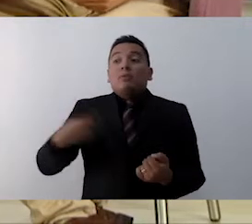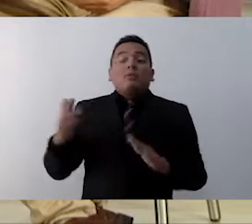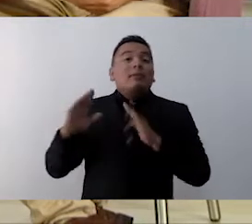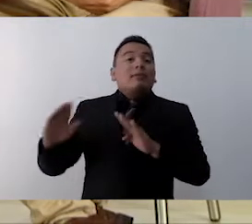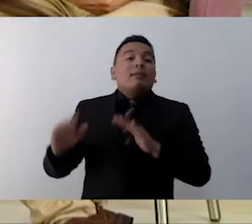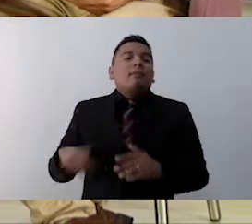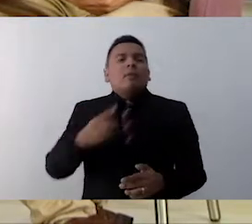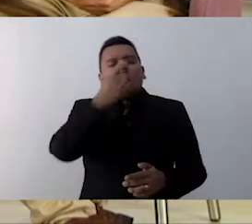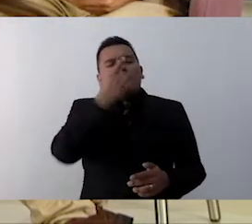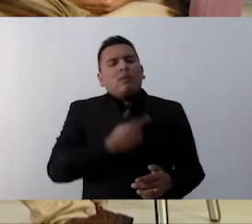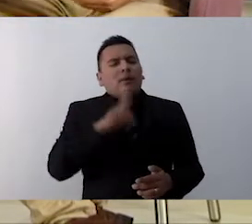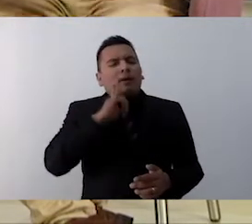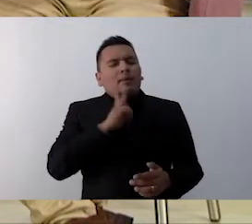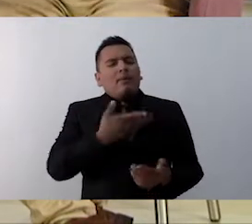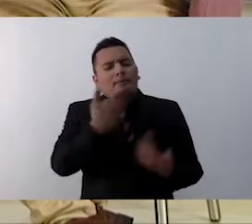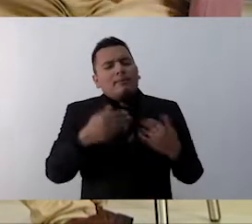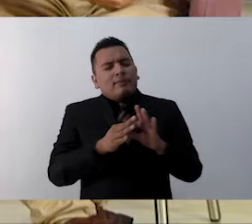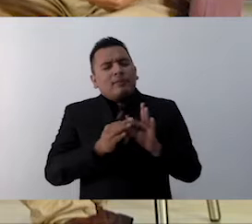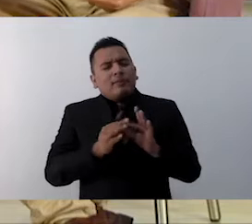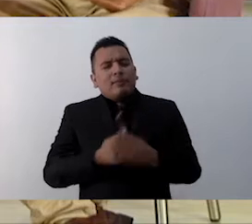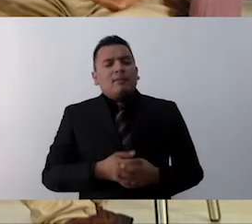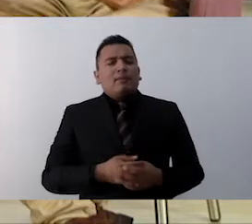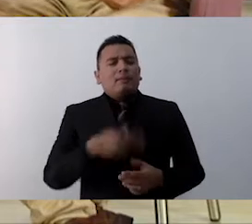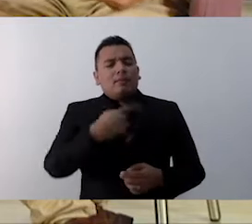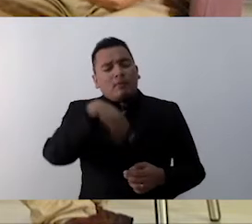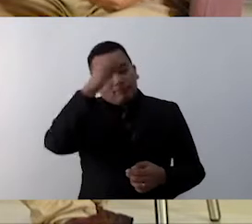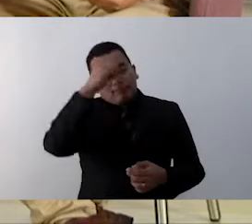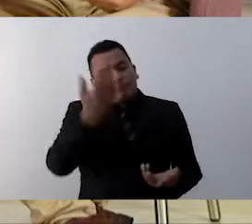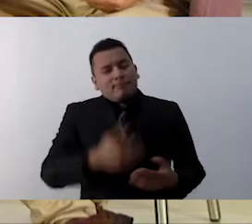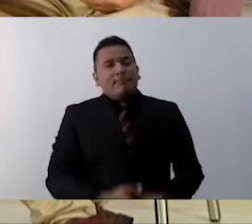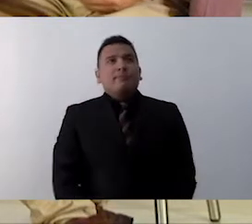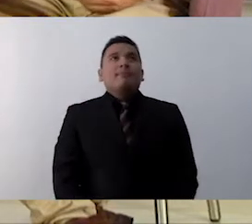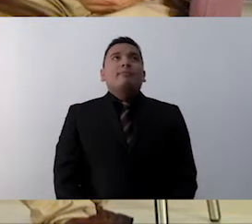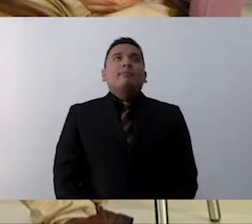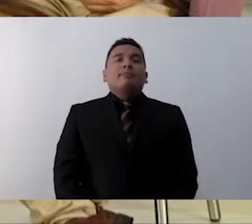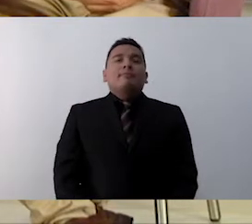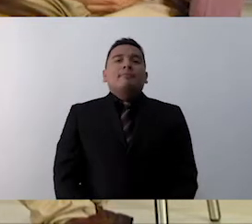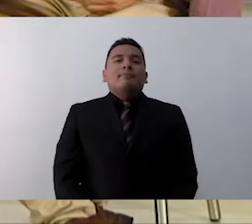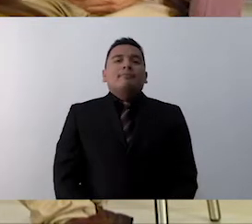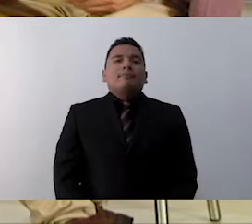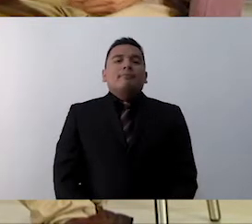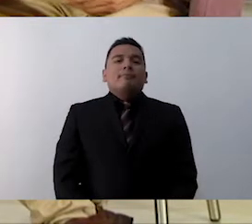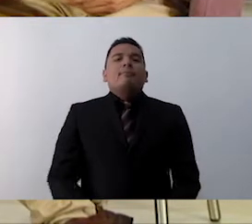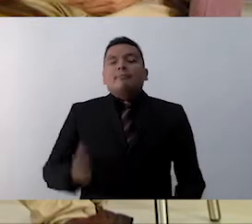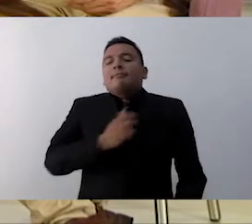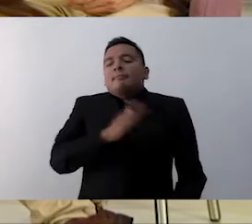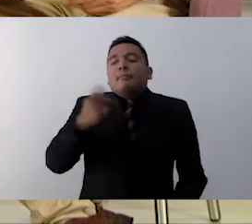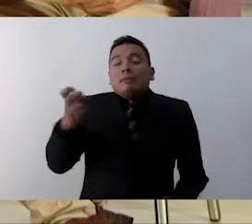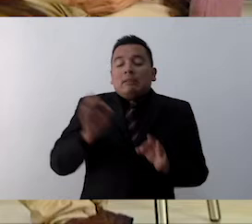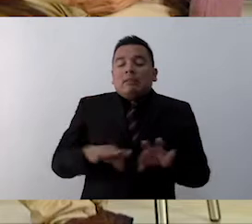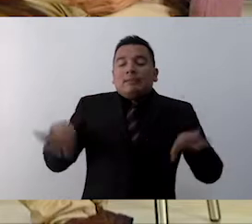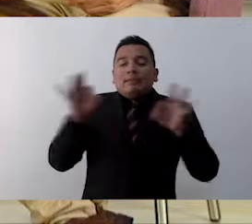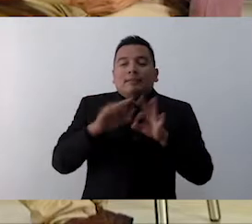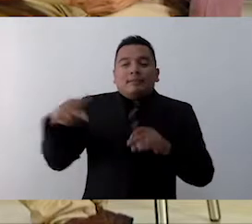prepararse. Yo le pediría entonces que nos pudiera arrojar alguna luz sobre ese particular. Claro. Sí, Juan Carlos, bueno, es muy